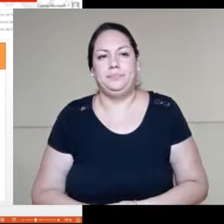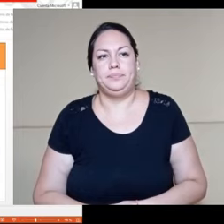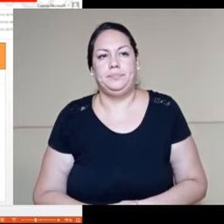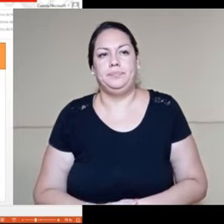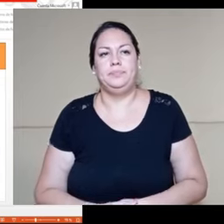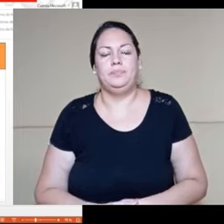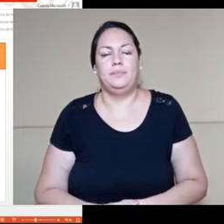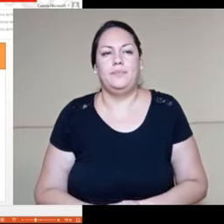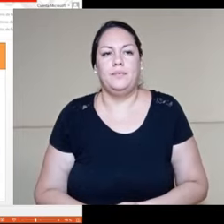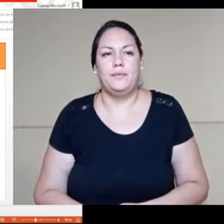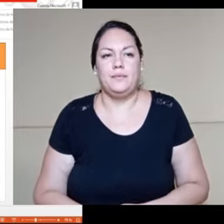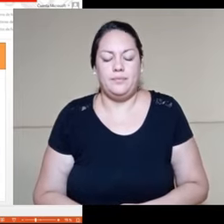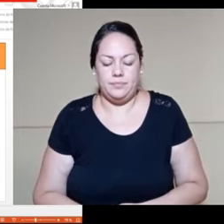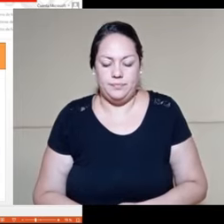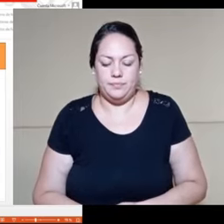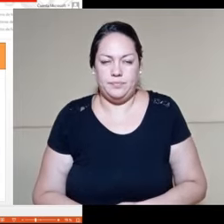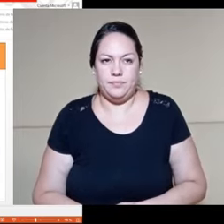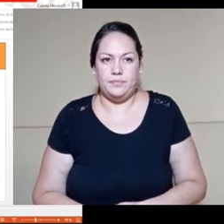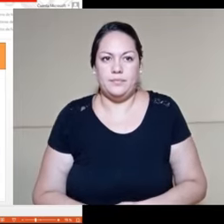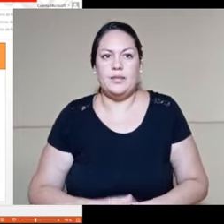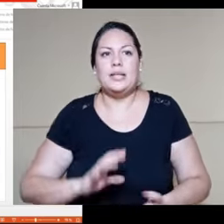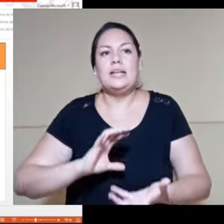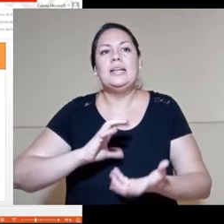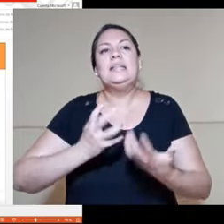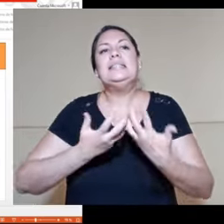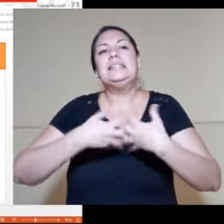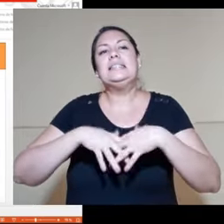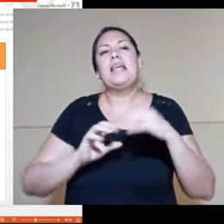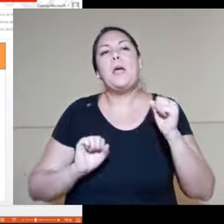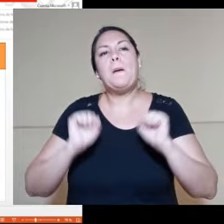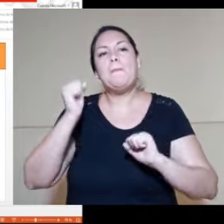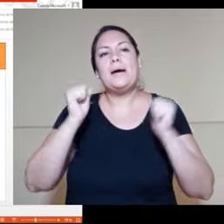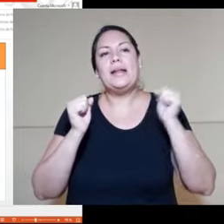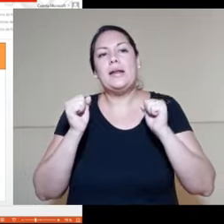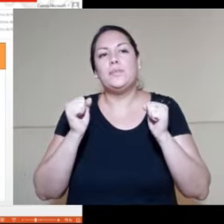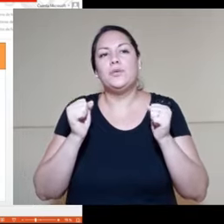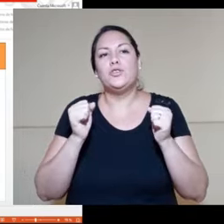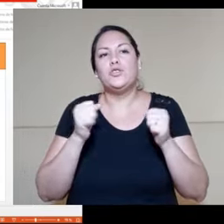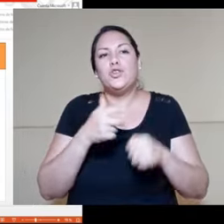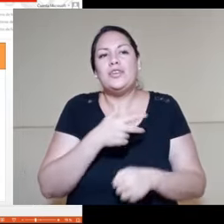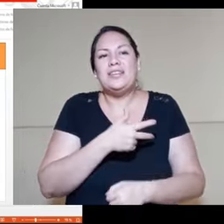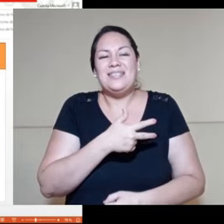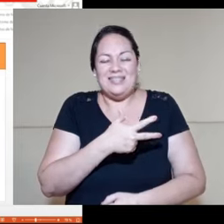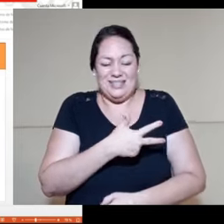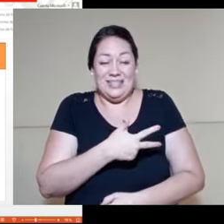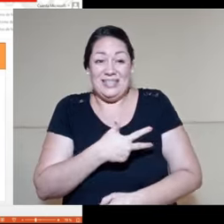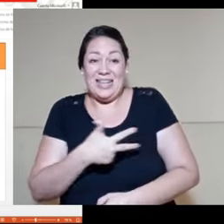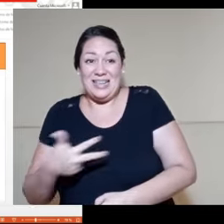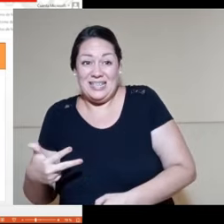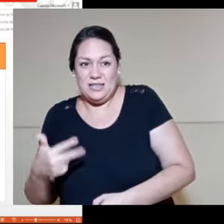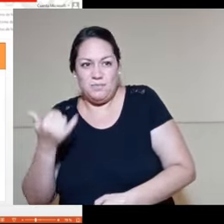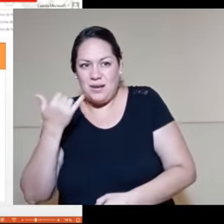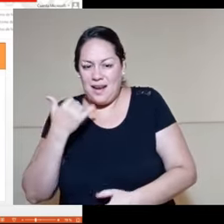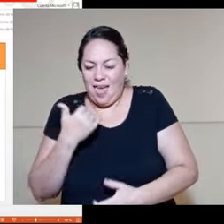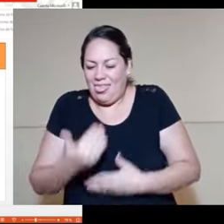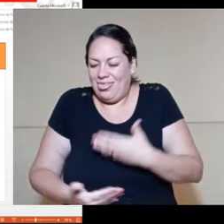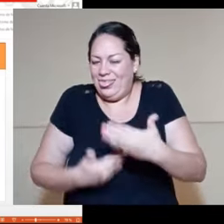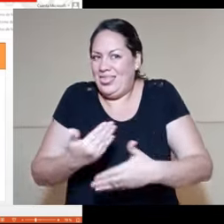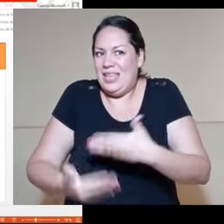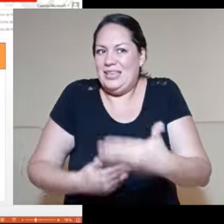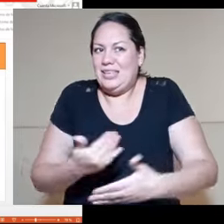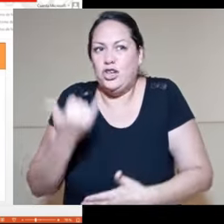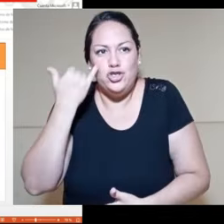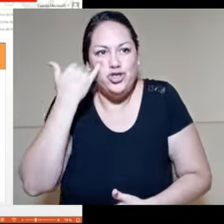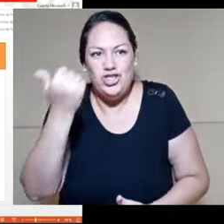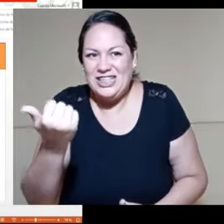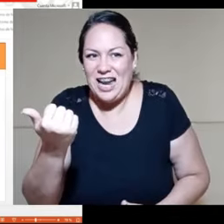visto en biología, pero lo que han podido ir resolviendo de la guía, recuerden que el sistema nervioso se empieza a desarrollar a la 3ª semana